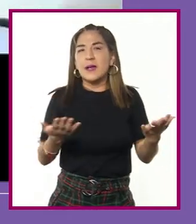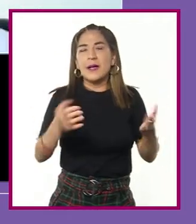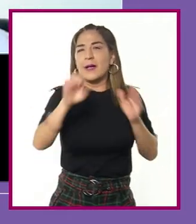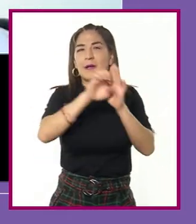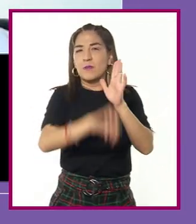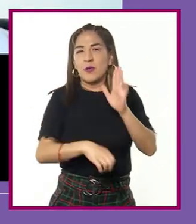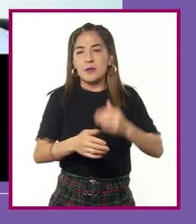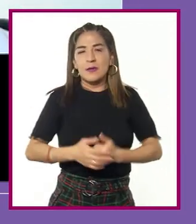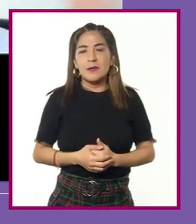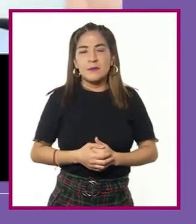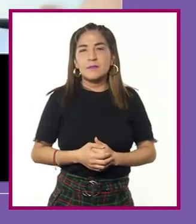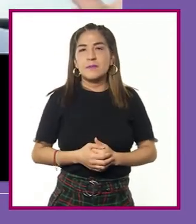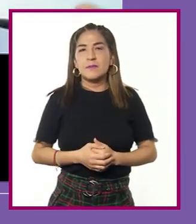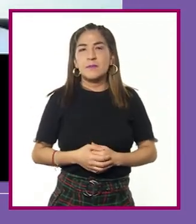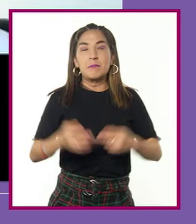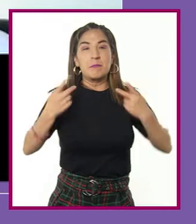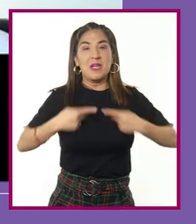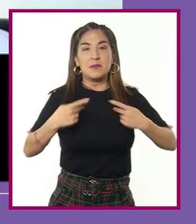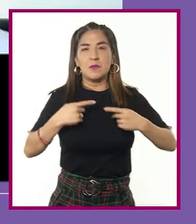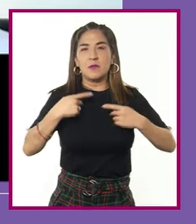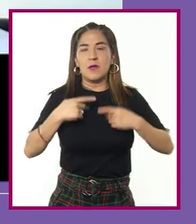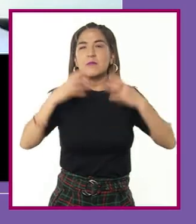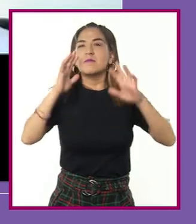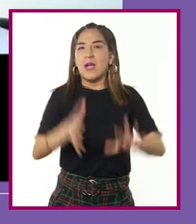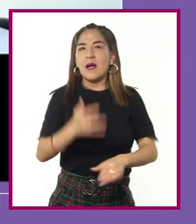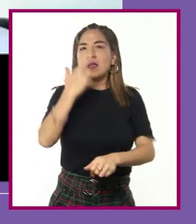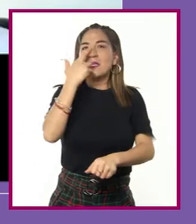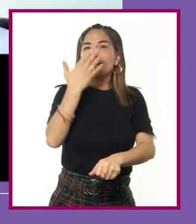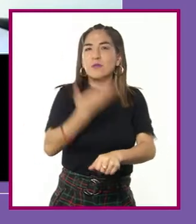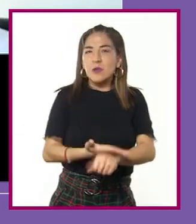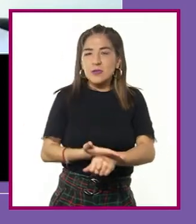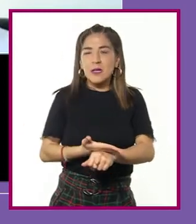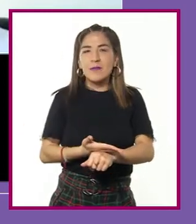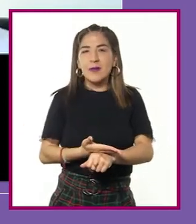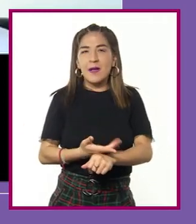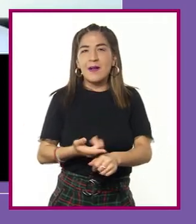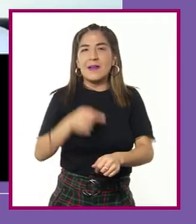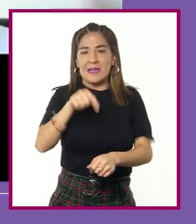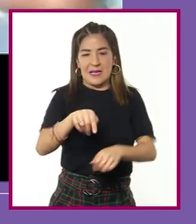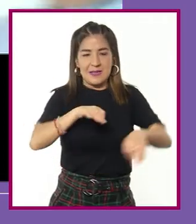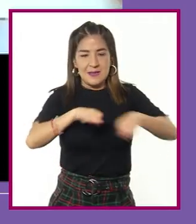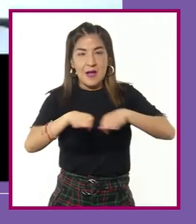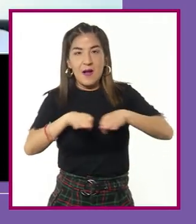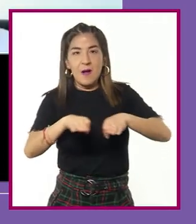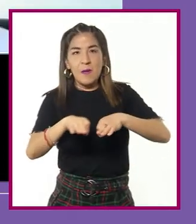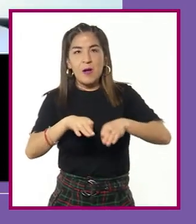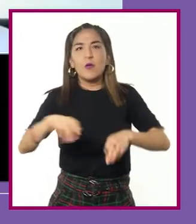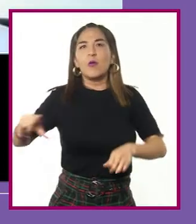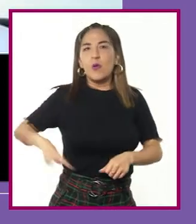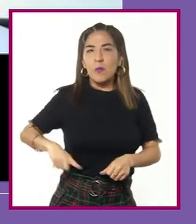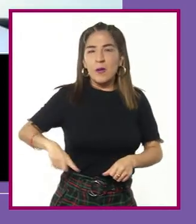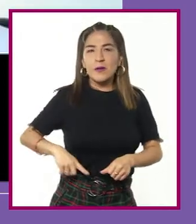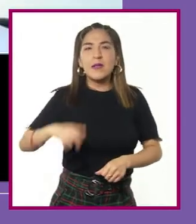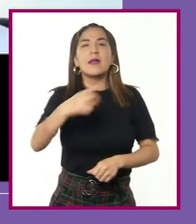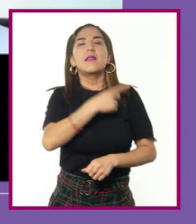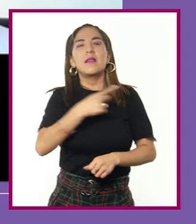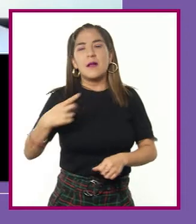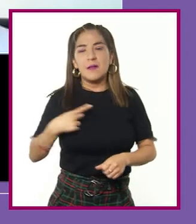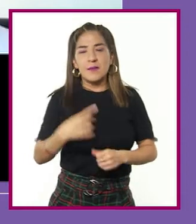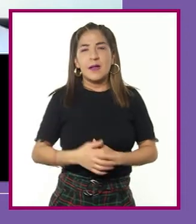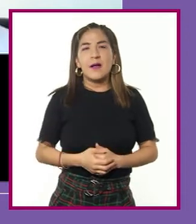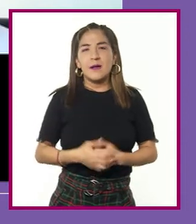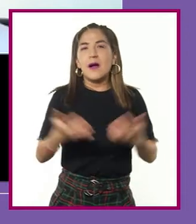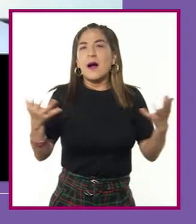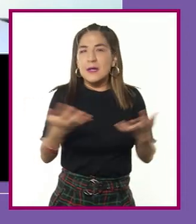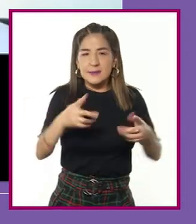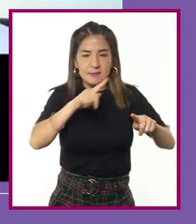llega a tener un puesto, digamos, dentro de estos escenarios de autoridad, tiene un marco que le permite cierto tipo